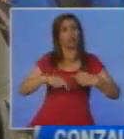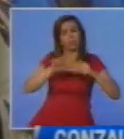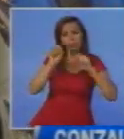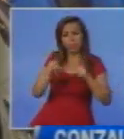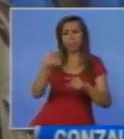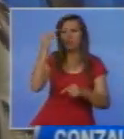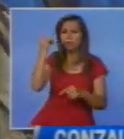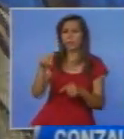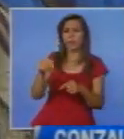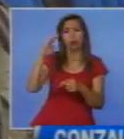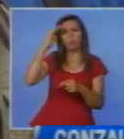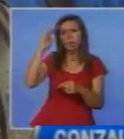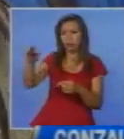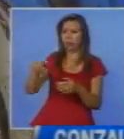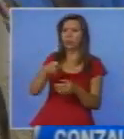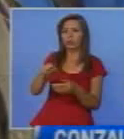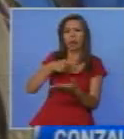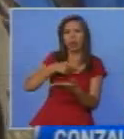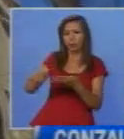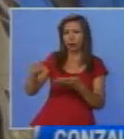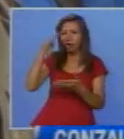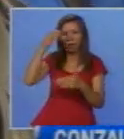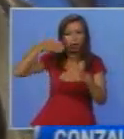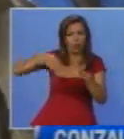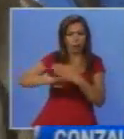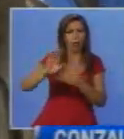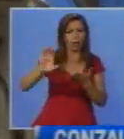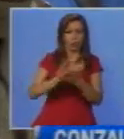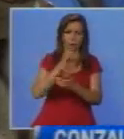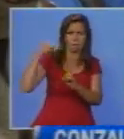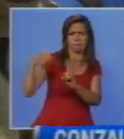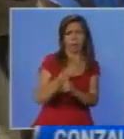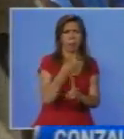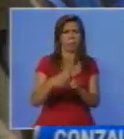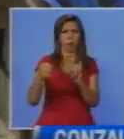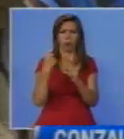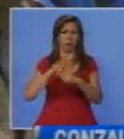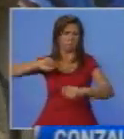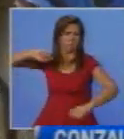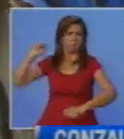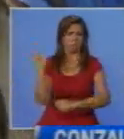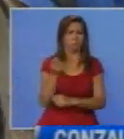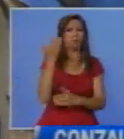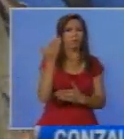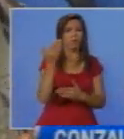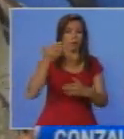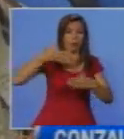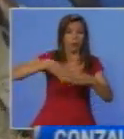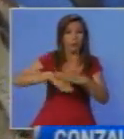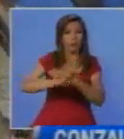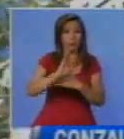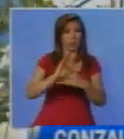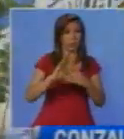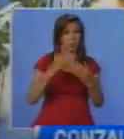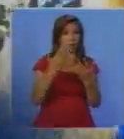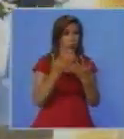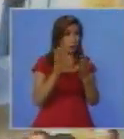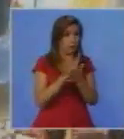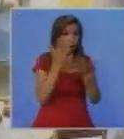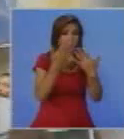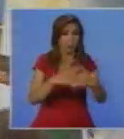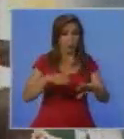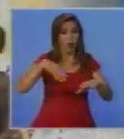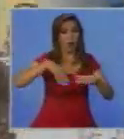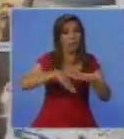policía entre a golpearles salvajemente a los jóvenes del Mejía y por qué autorizó que les detengan en el interior después de salir de clases. Pidieron que la